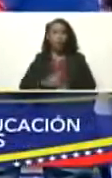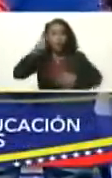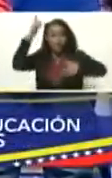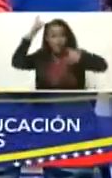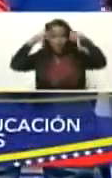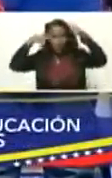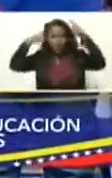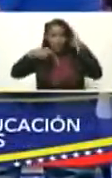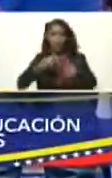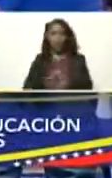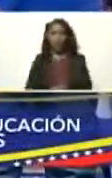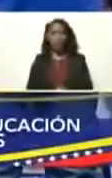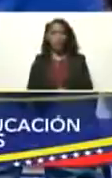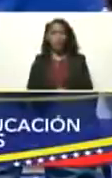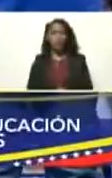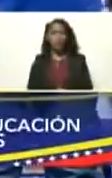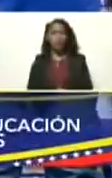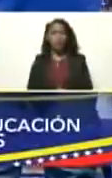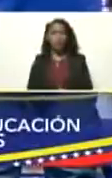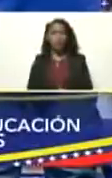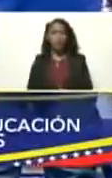chavista,